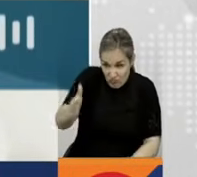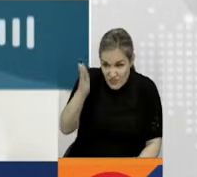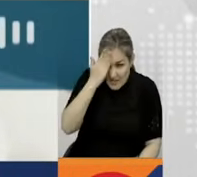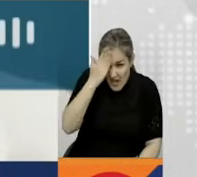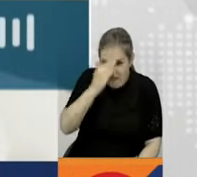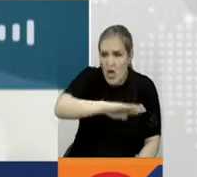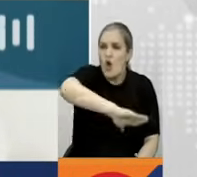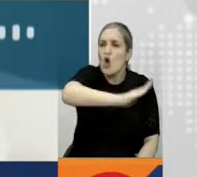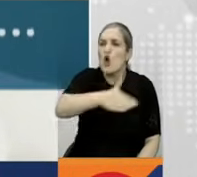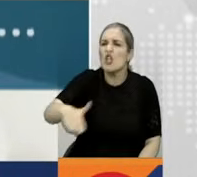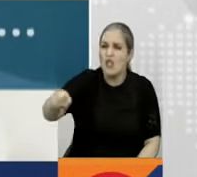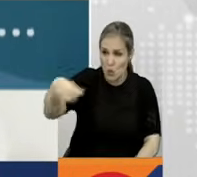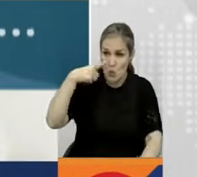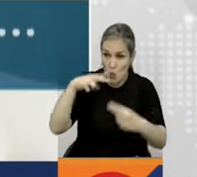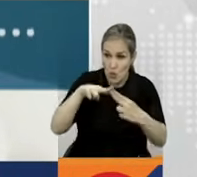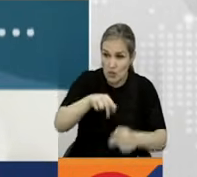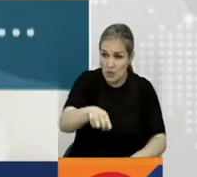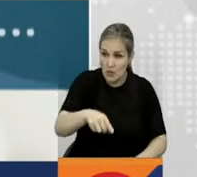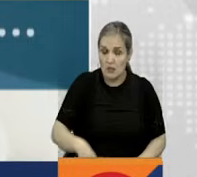banda La Cordillera, señor Giraldo?